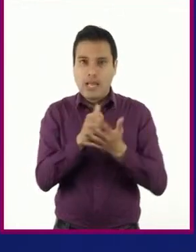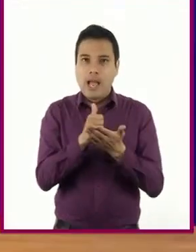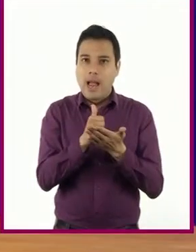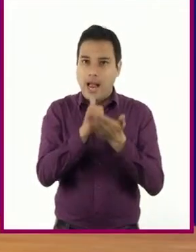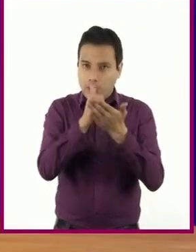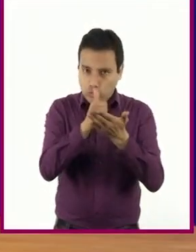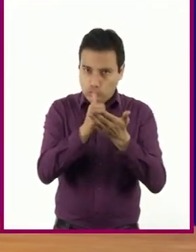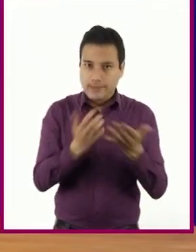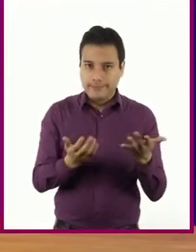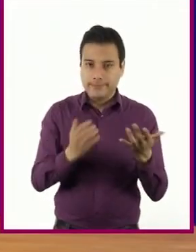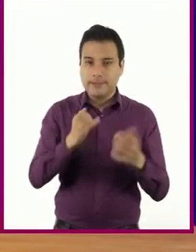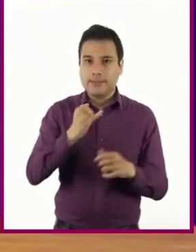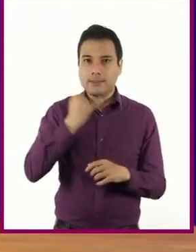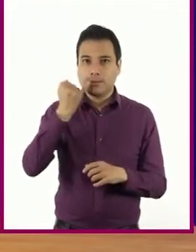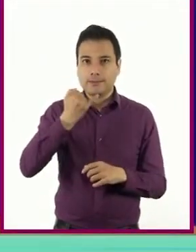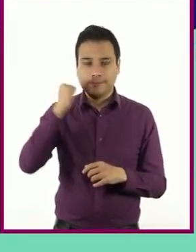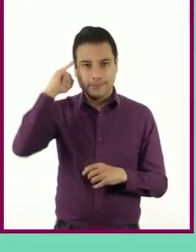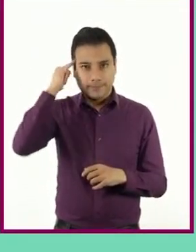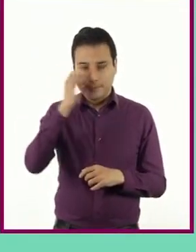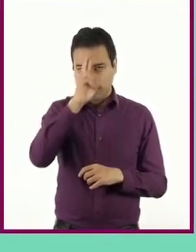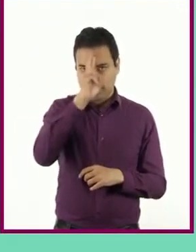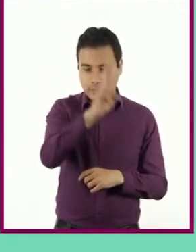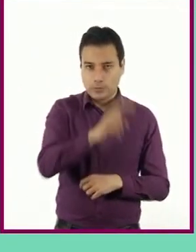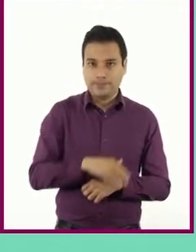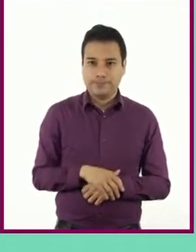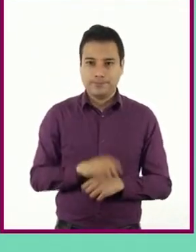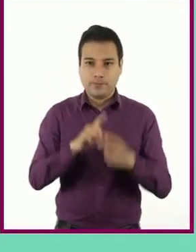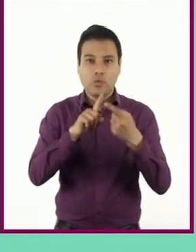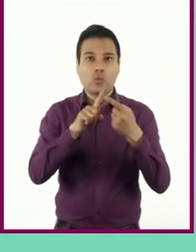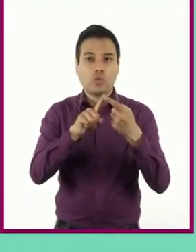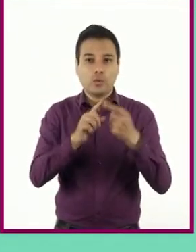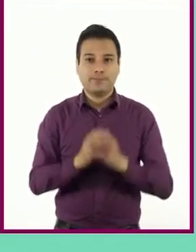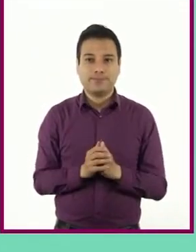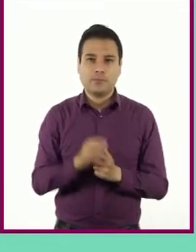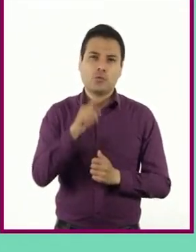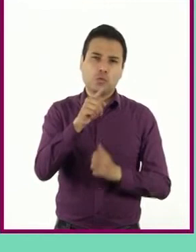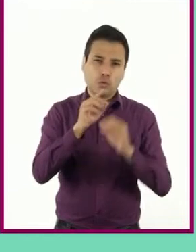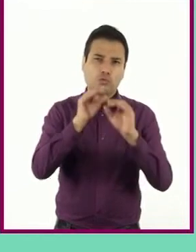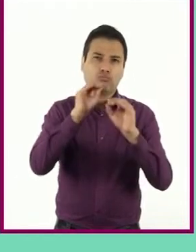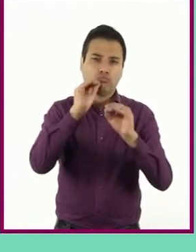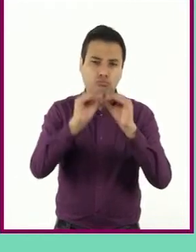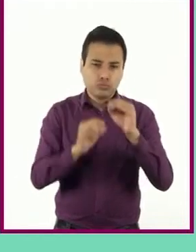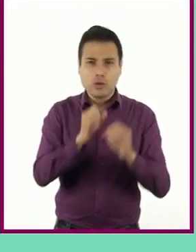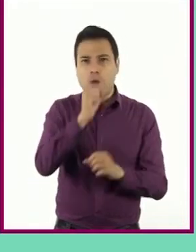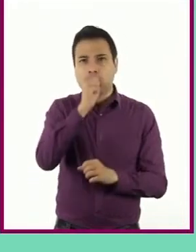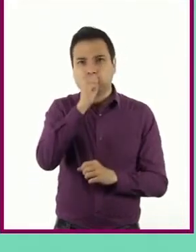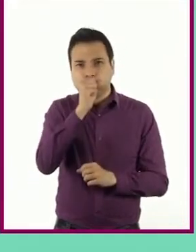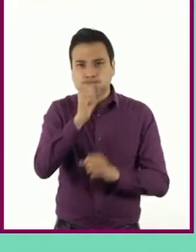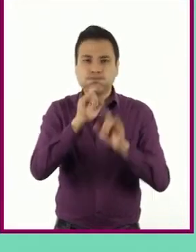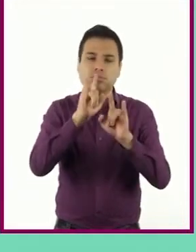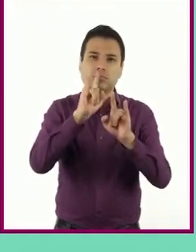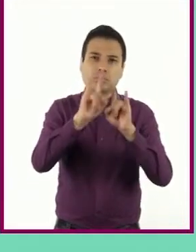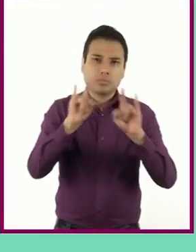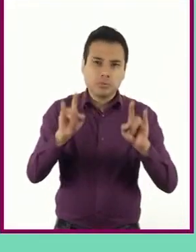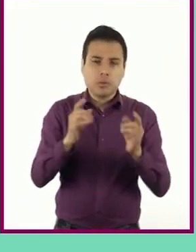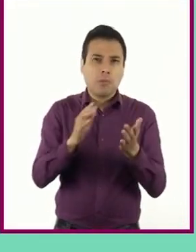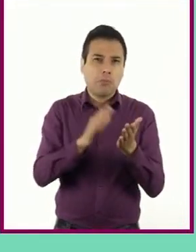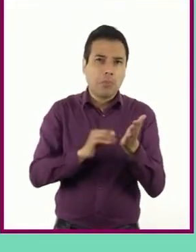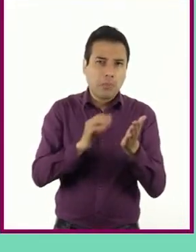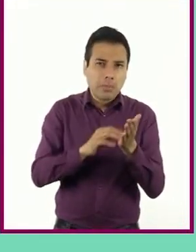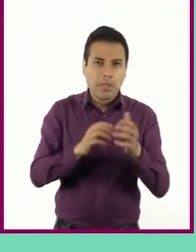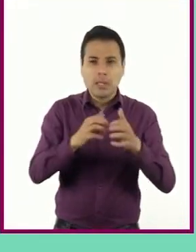el respeto de la diversidad lingüística. Número 1. Con la elaboración de carteles pueden usar cartulinas, hojas de